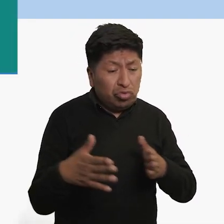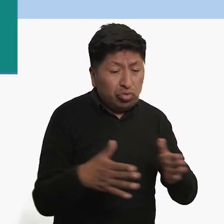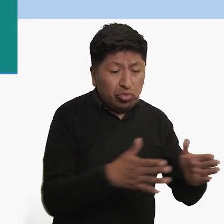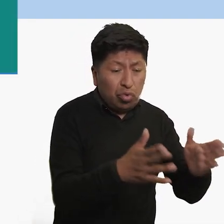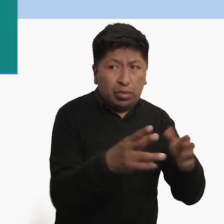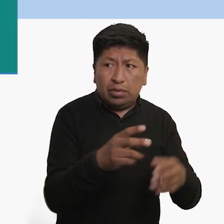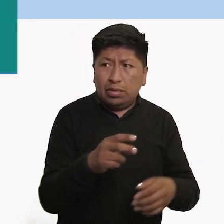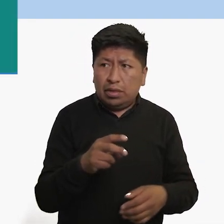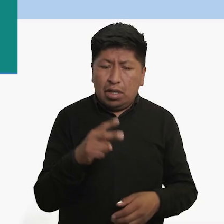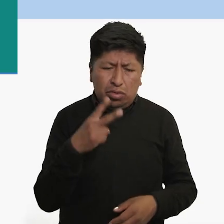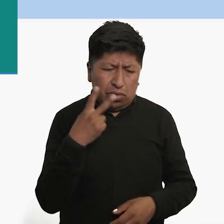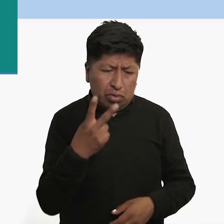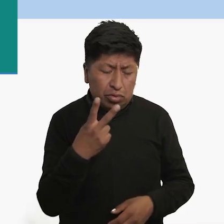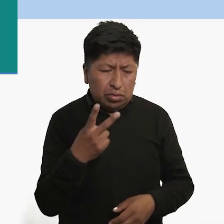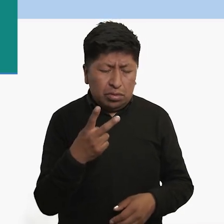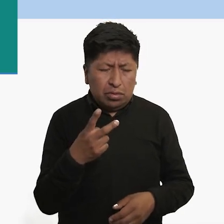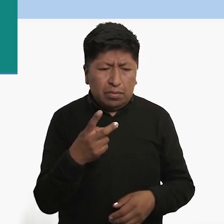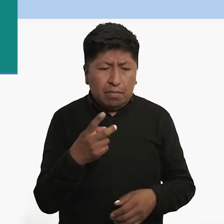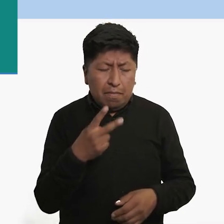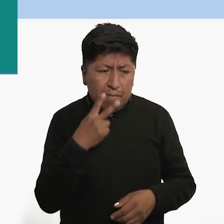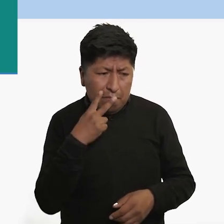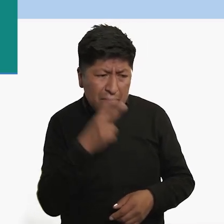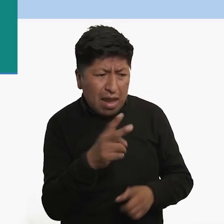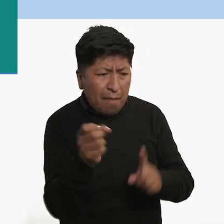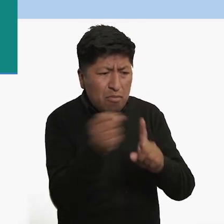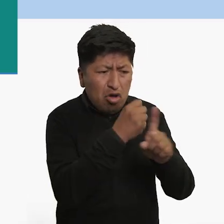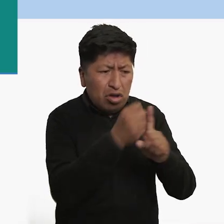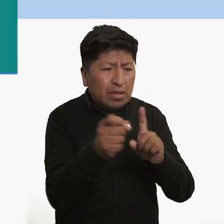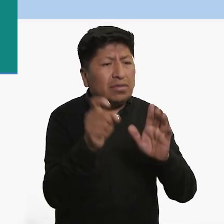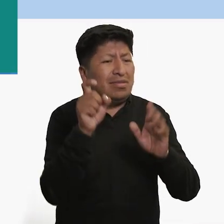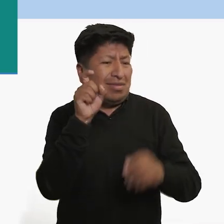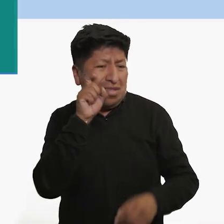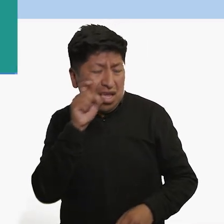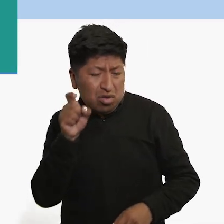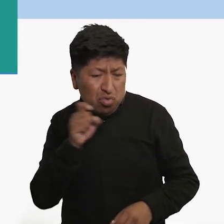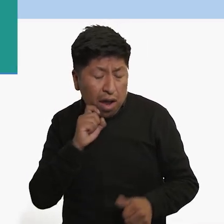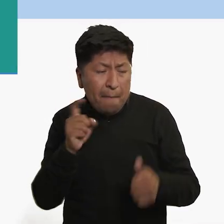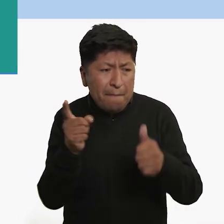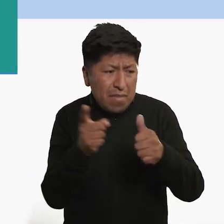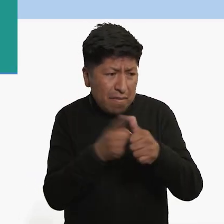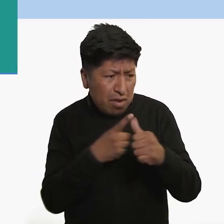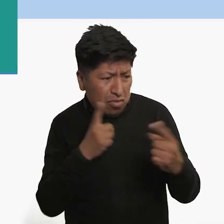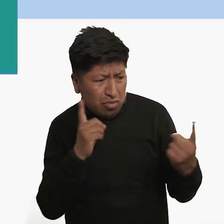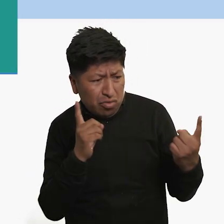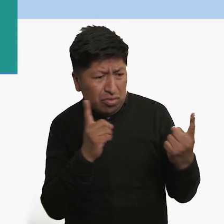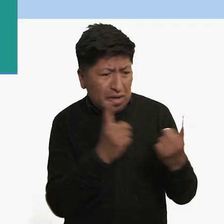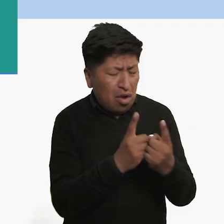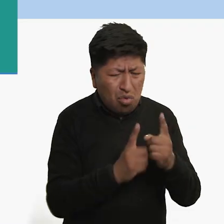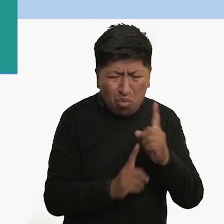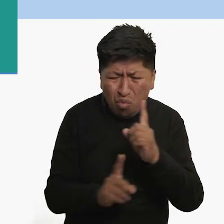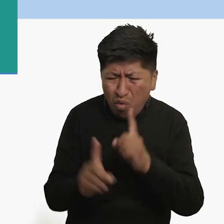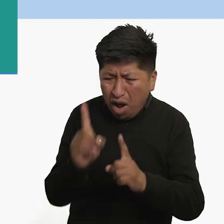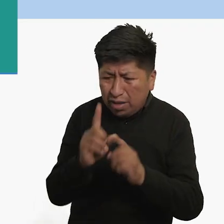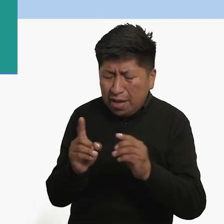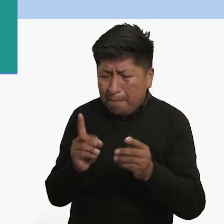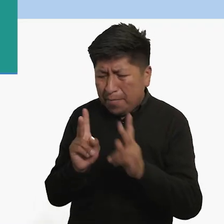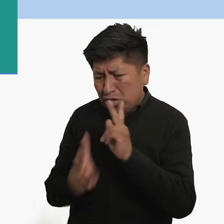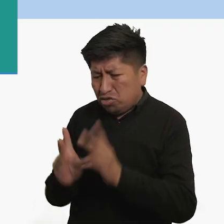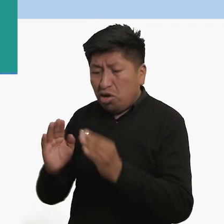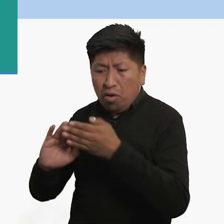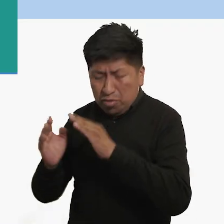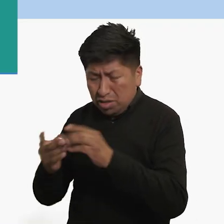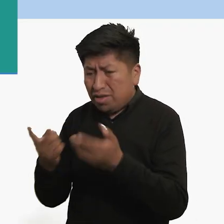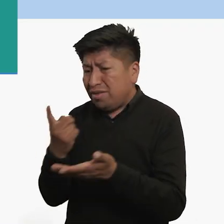Ruta 2. Actuación ante la violencia sexual. Primera etapa. Detección. Cualquier miembro de la